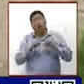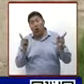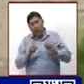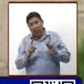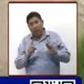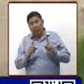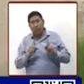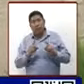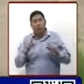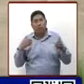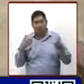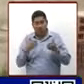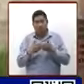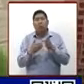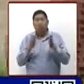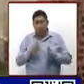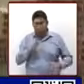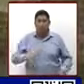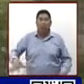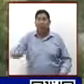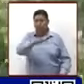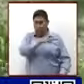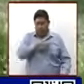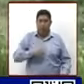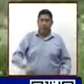asesinado por vecinos del sector.